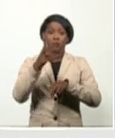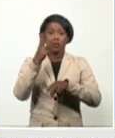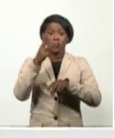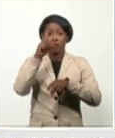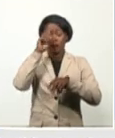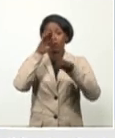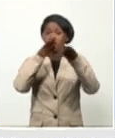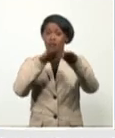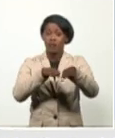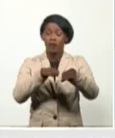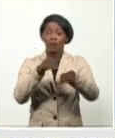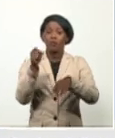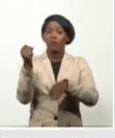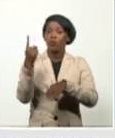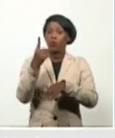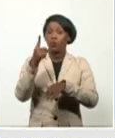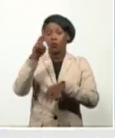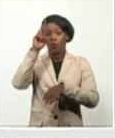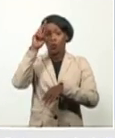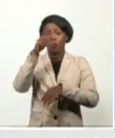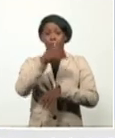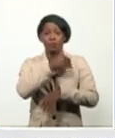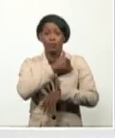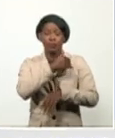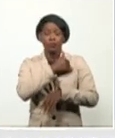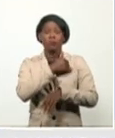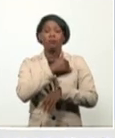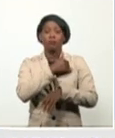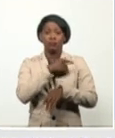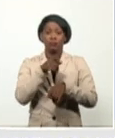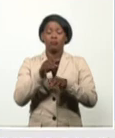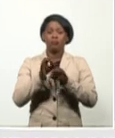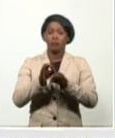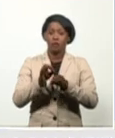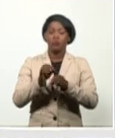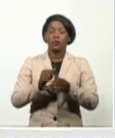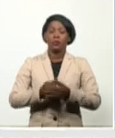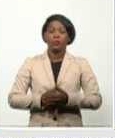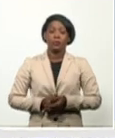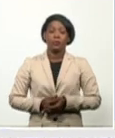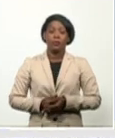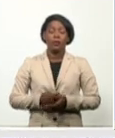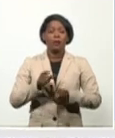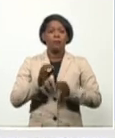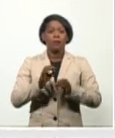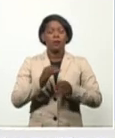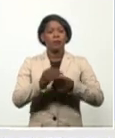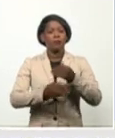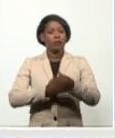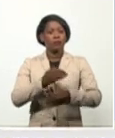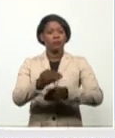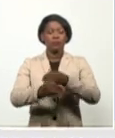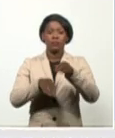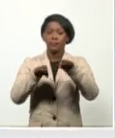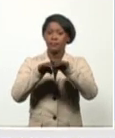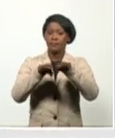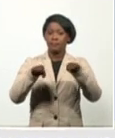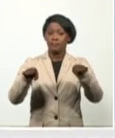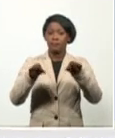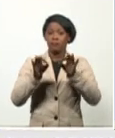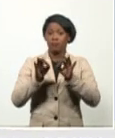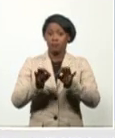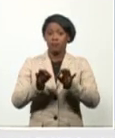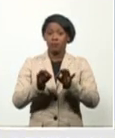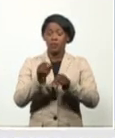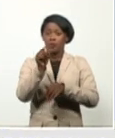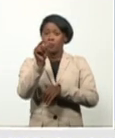ingresado en el Hospital Militar Mario Muñoz Monroy. Por la evolución favorable que tuvo, un